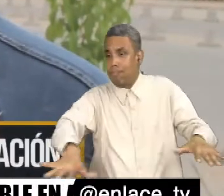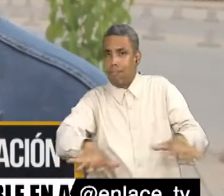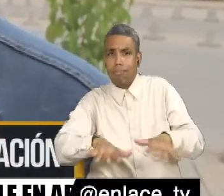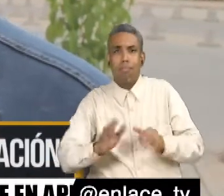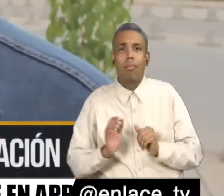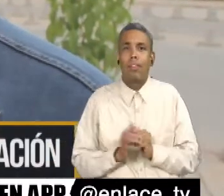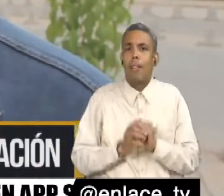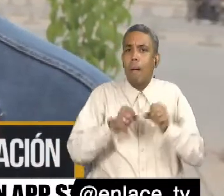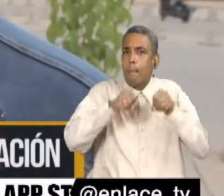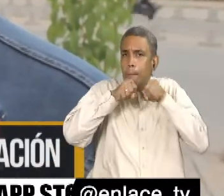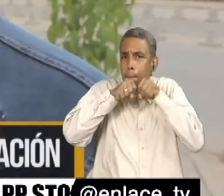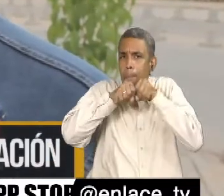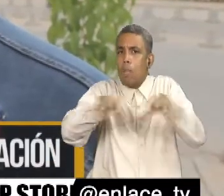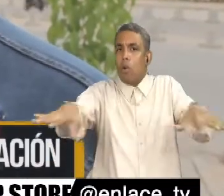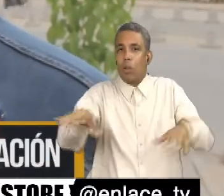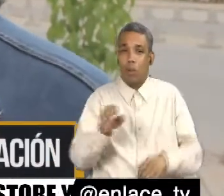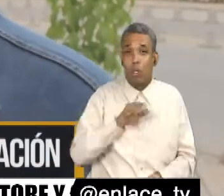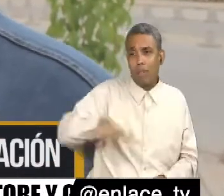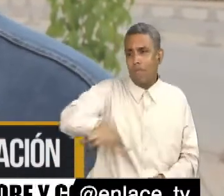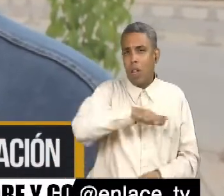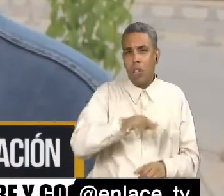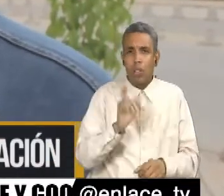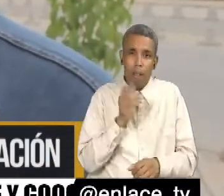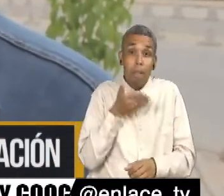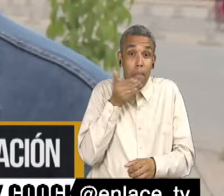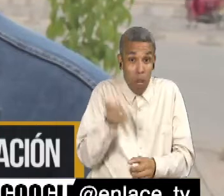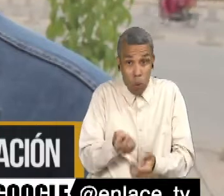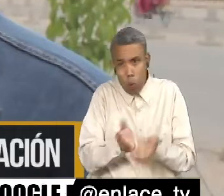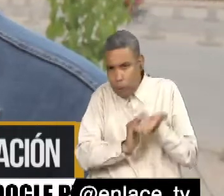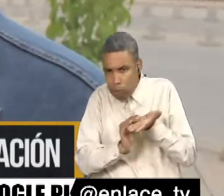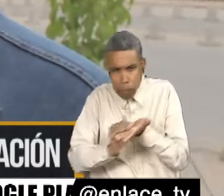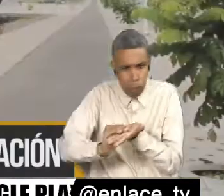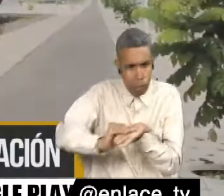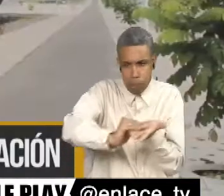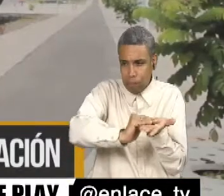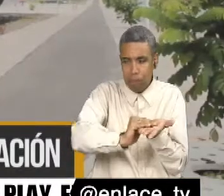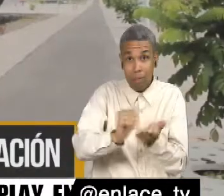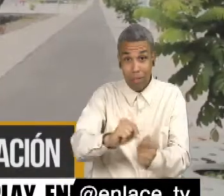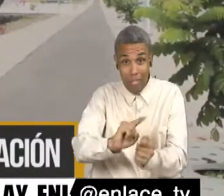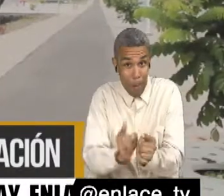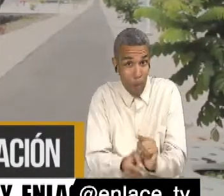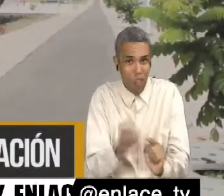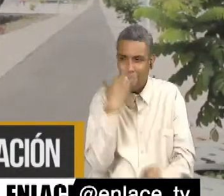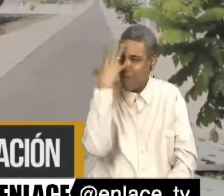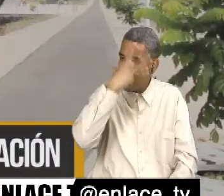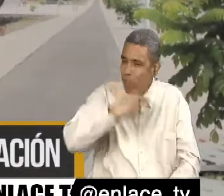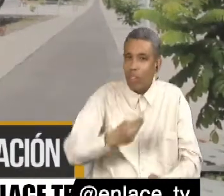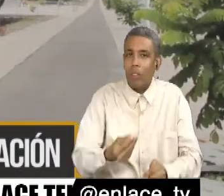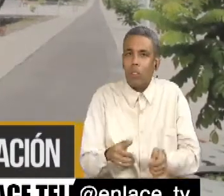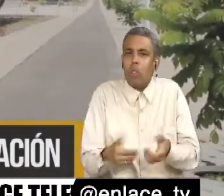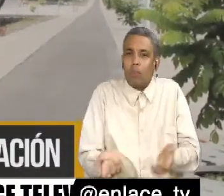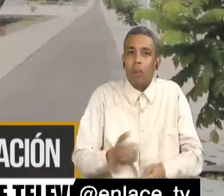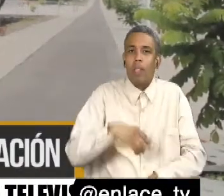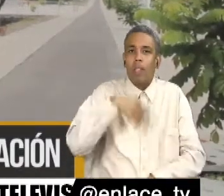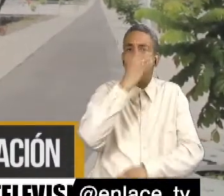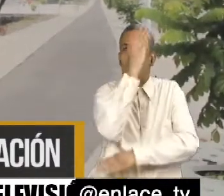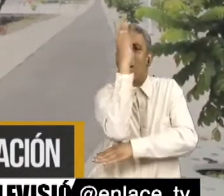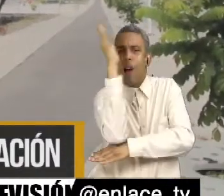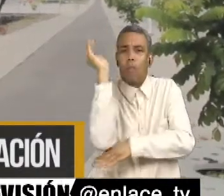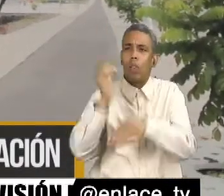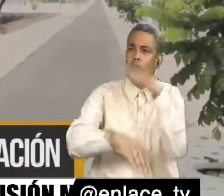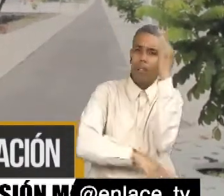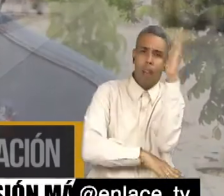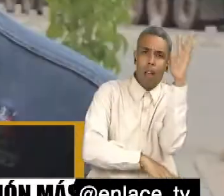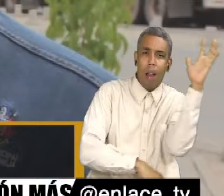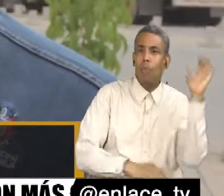la visibilidad de este sector, porque el embellecimiento de trata es alzar los árboles para que haya más